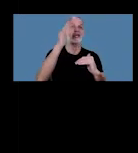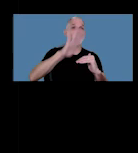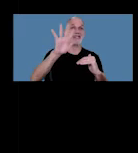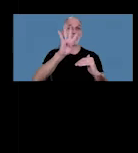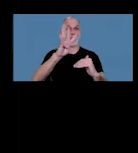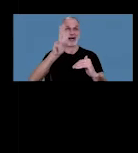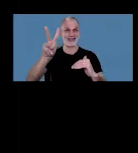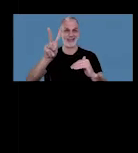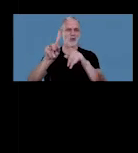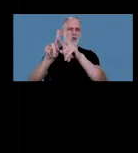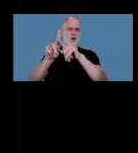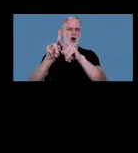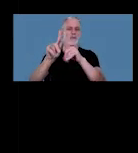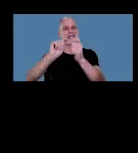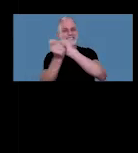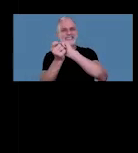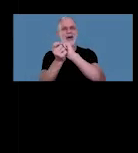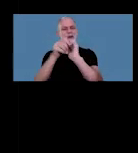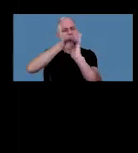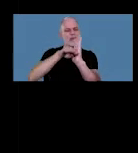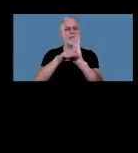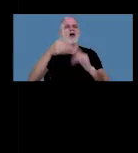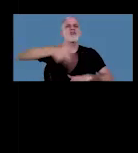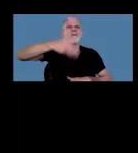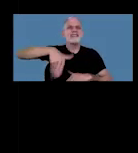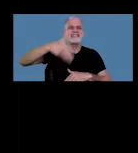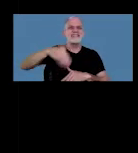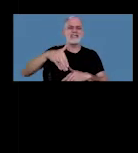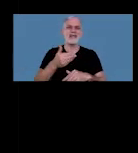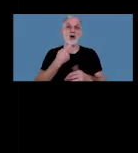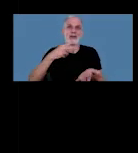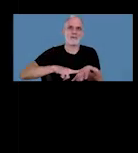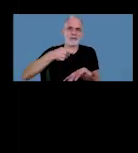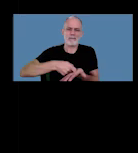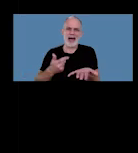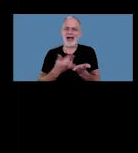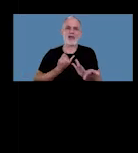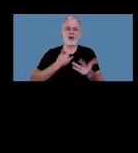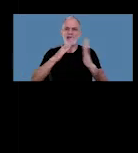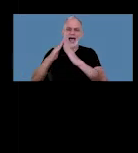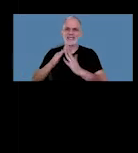27.541, que fue la que nos ha cambiado el criterio de domicilio, la imputación del tributo de domicilio a residencia,